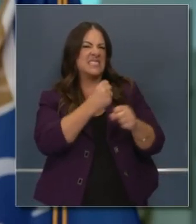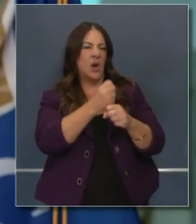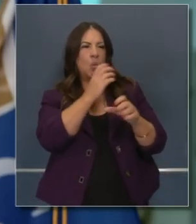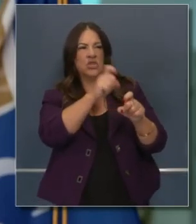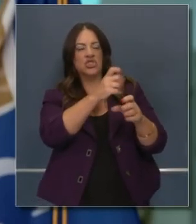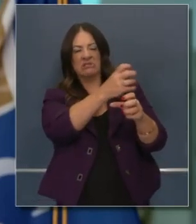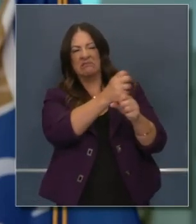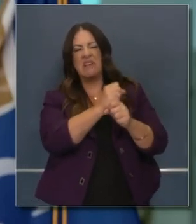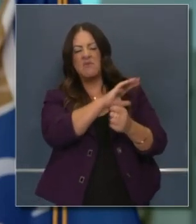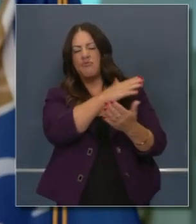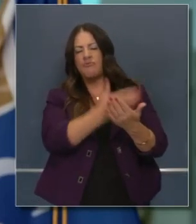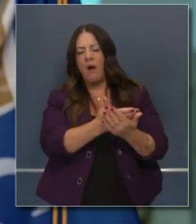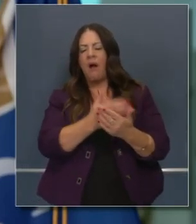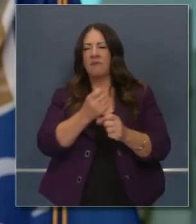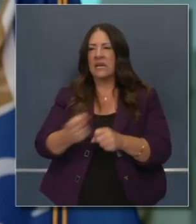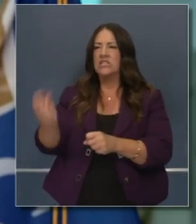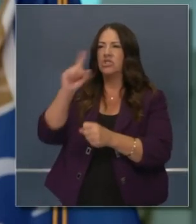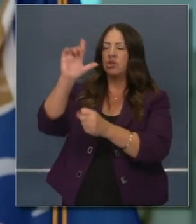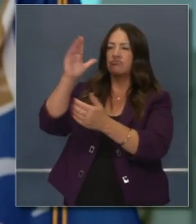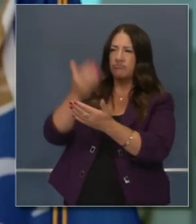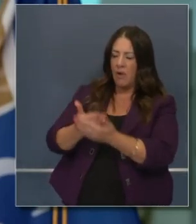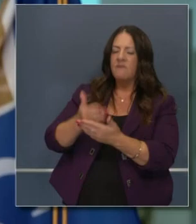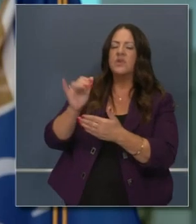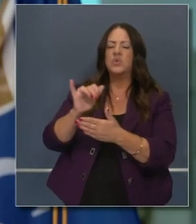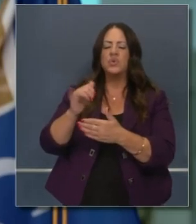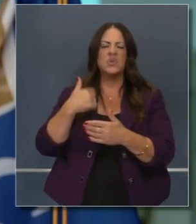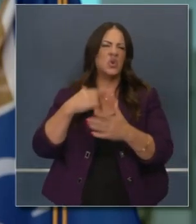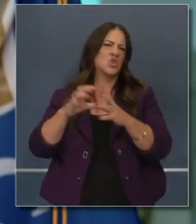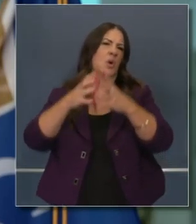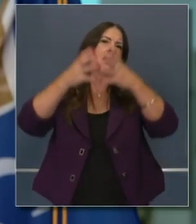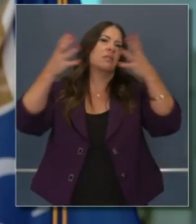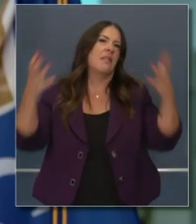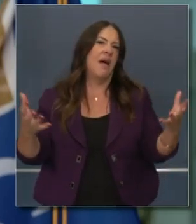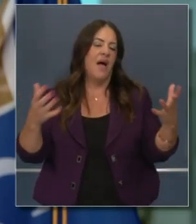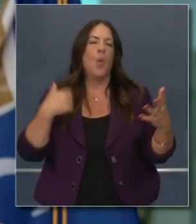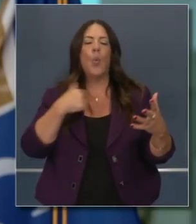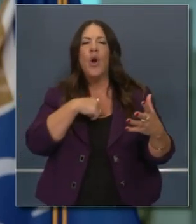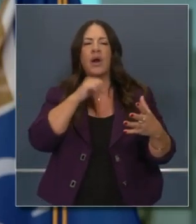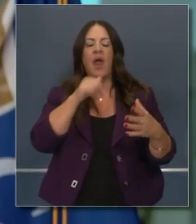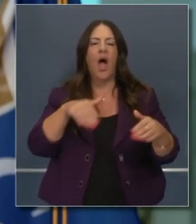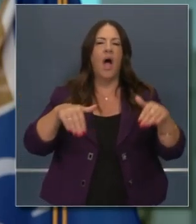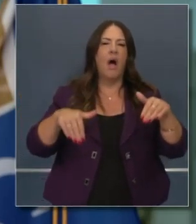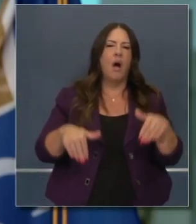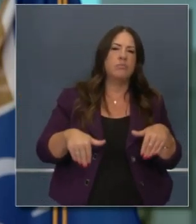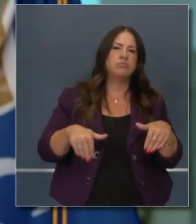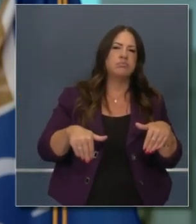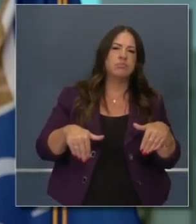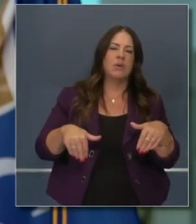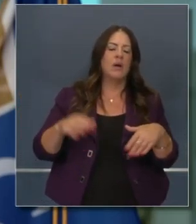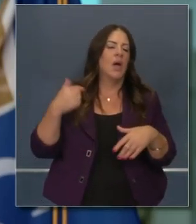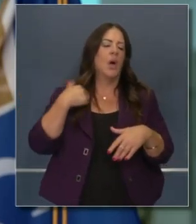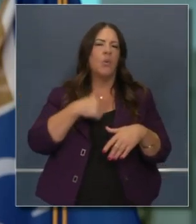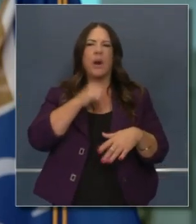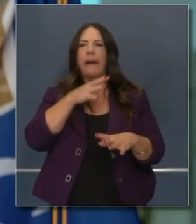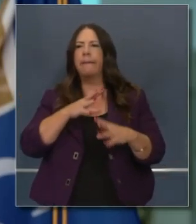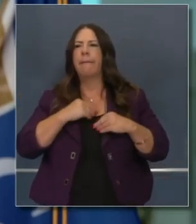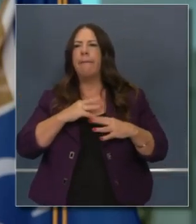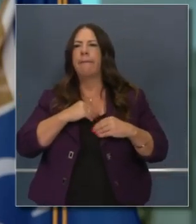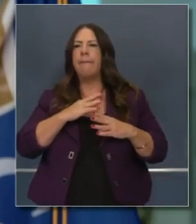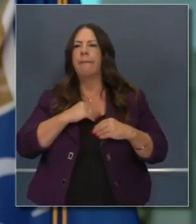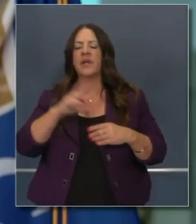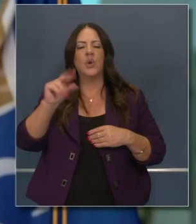todavía. Veremos que este equipo se entregará hacia finales del año, el año próximo, así que hay muchísimo progreso. No estamos